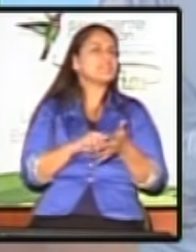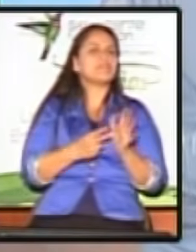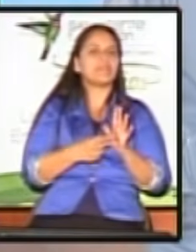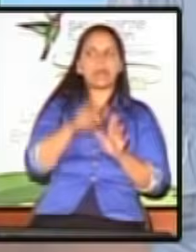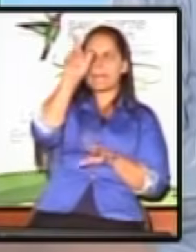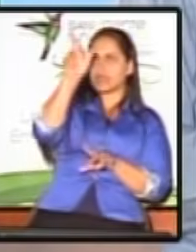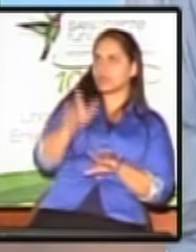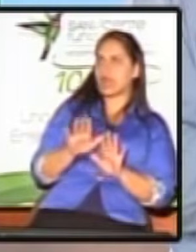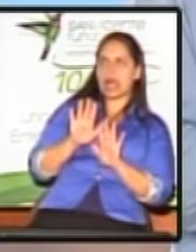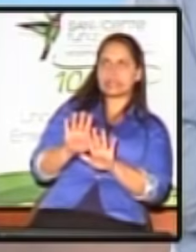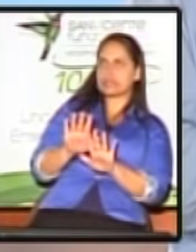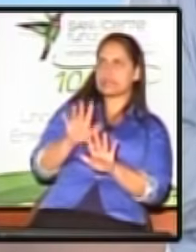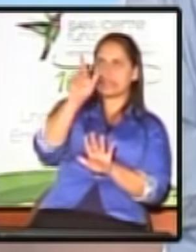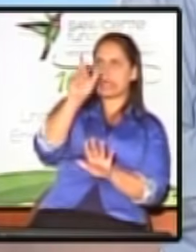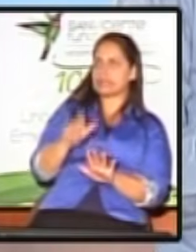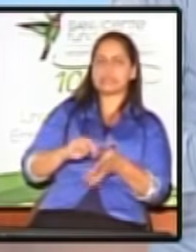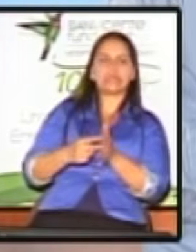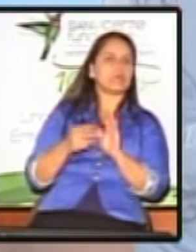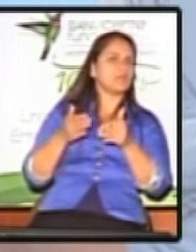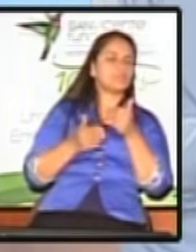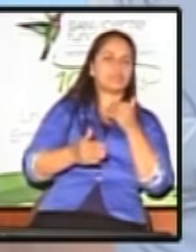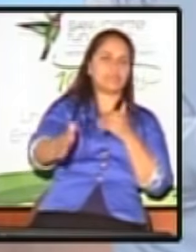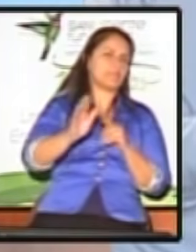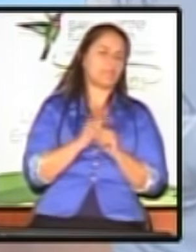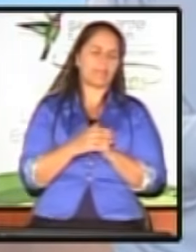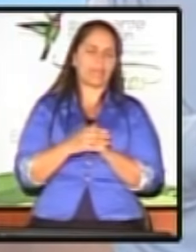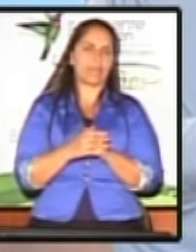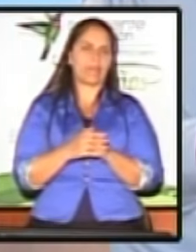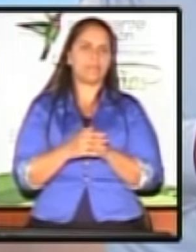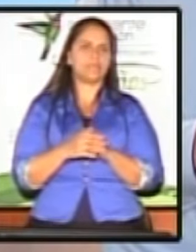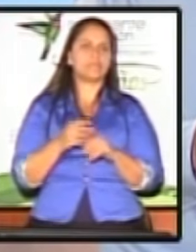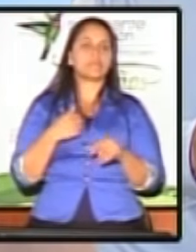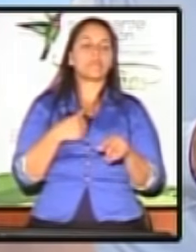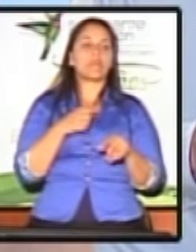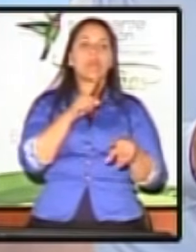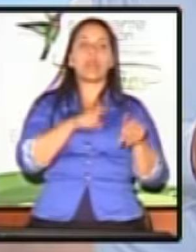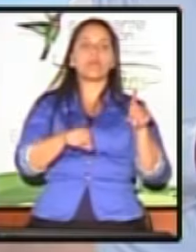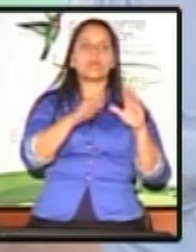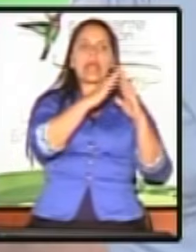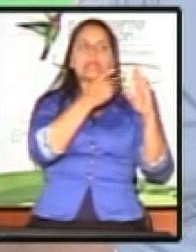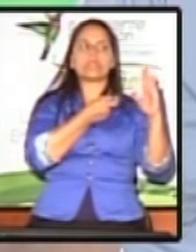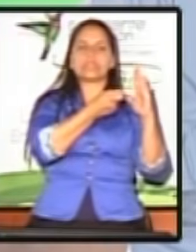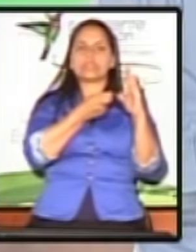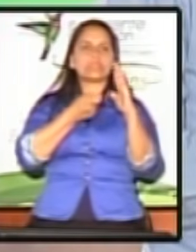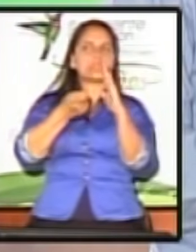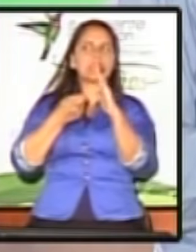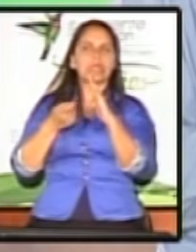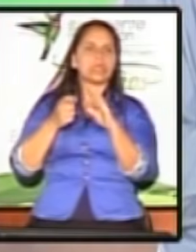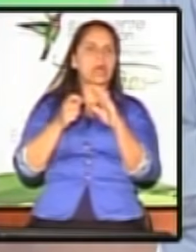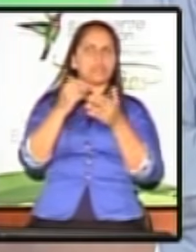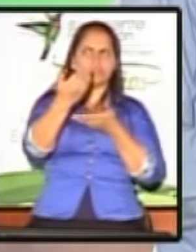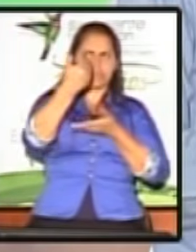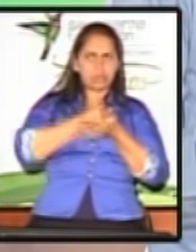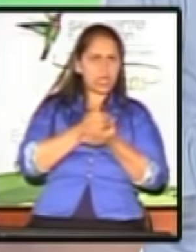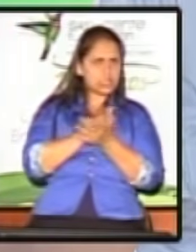muerte. Ejemplo. De la noche a la mañana llegan vecinos que nunca saludaban, visitas que no eran